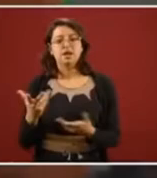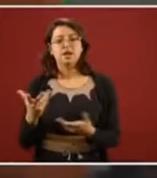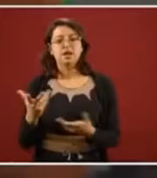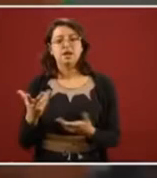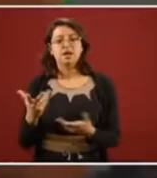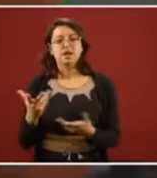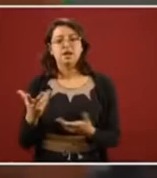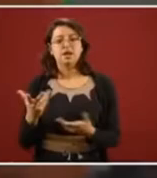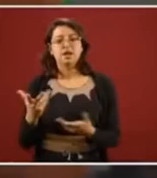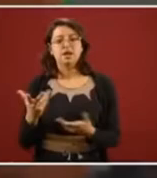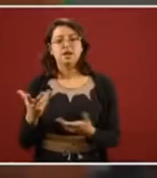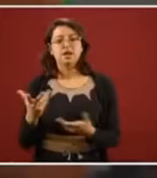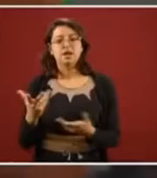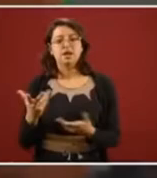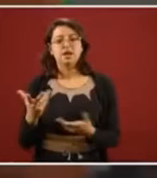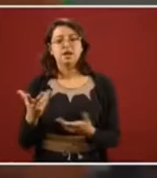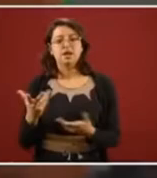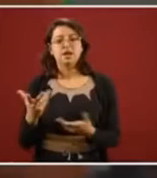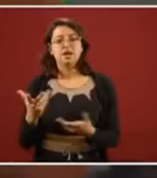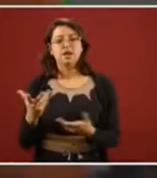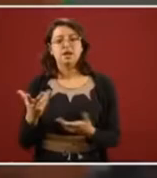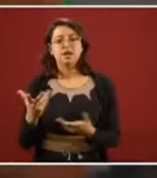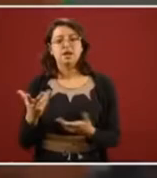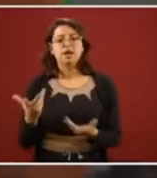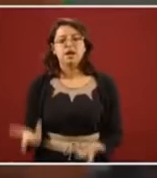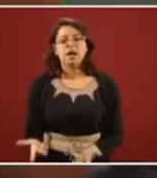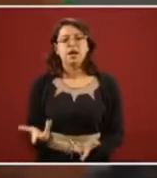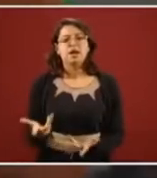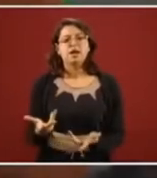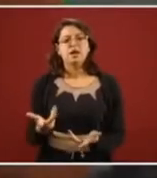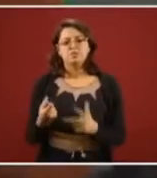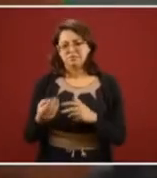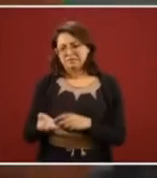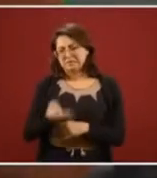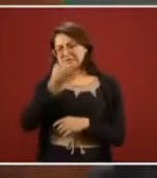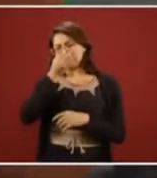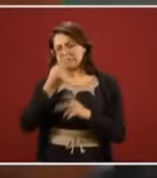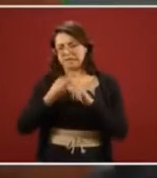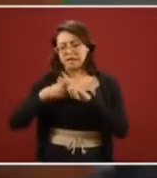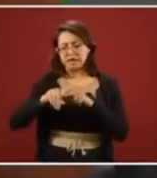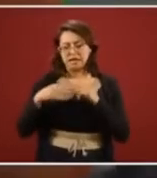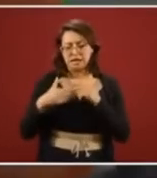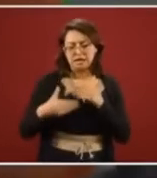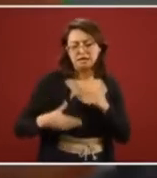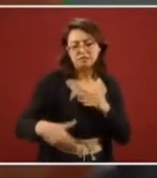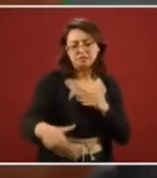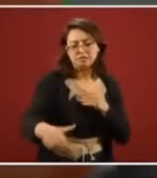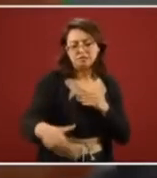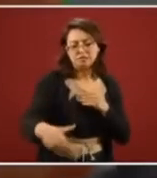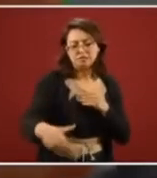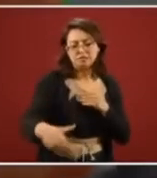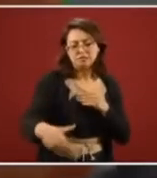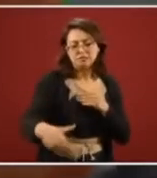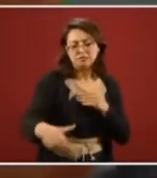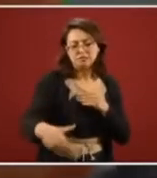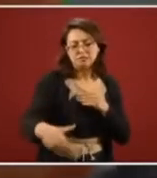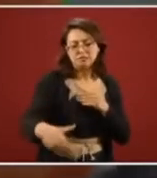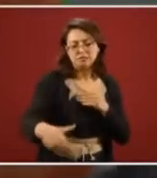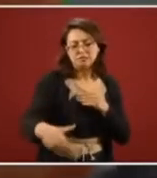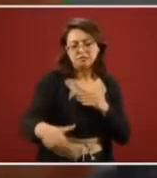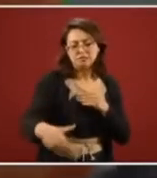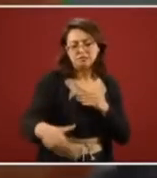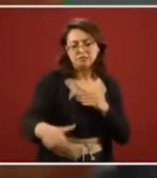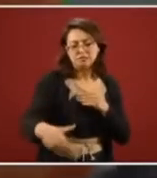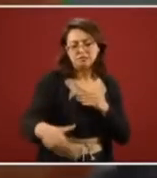grace jones en el like a saber si ese banco también va a recibir por burlas en el